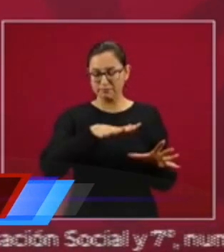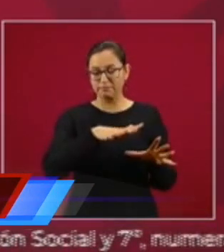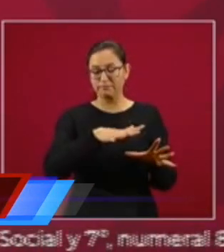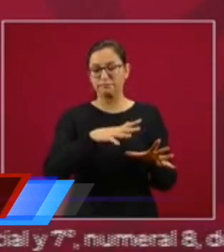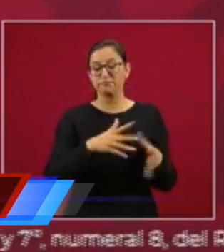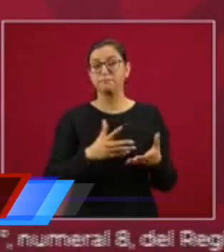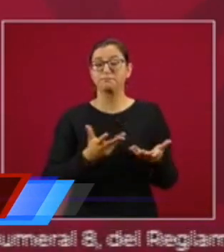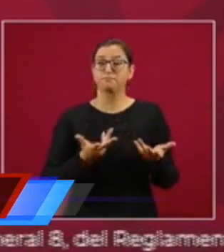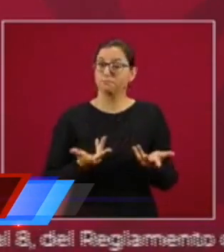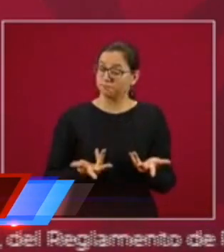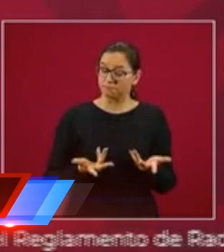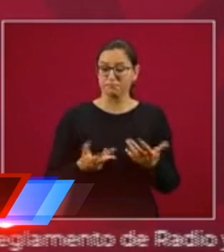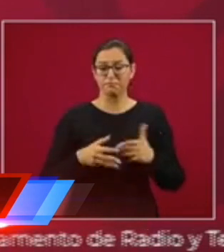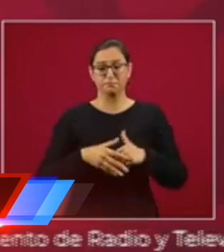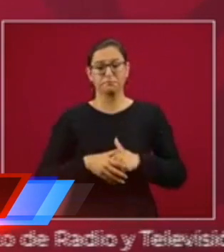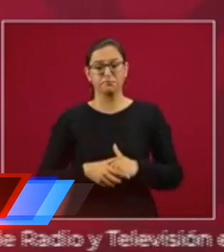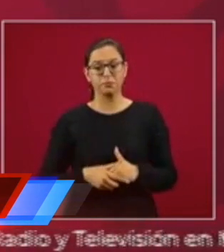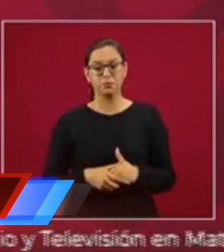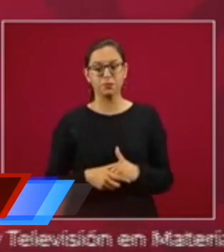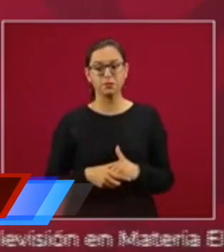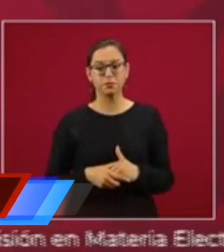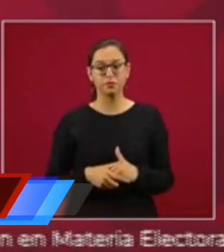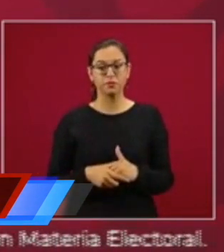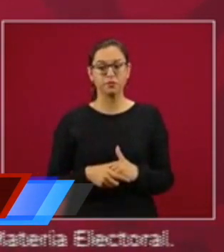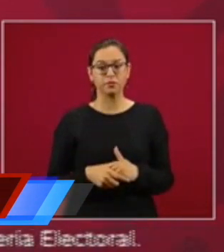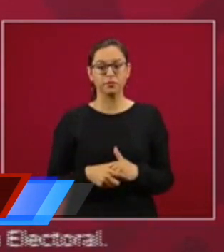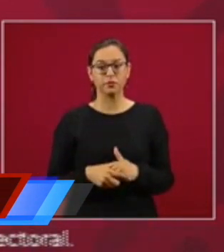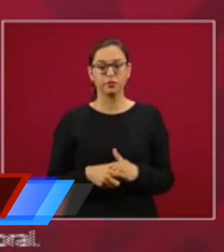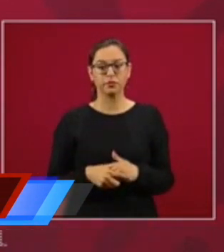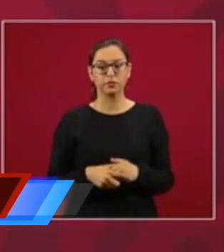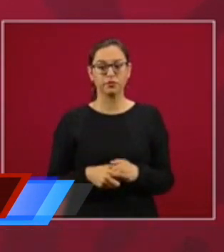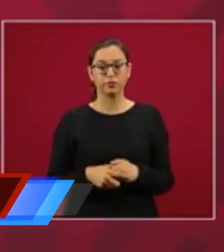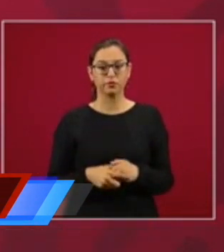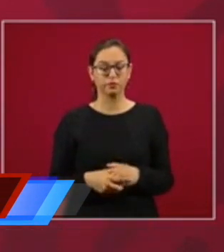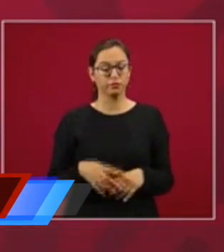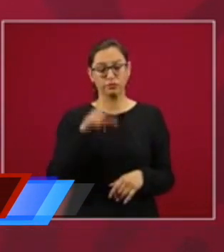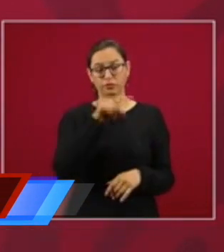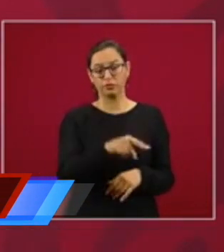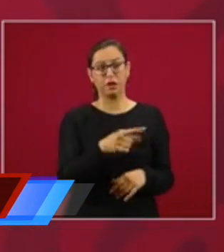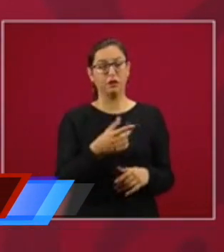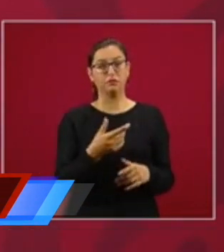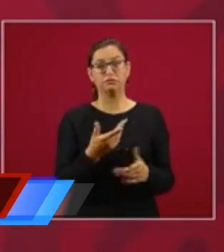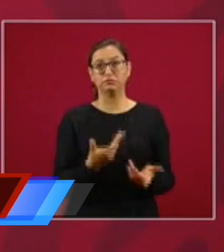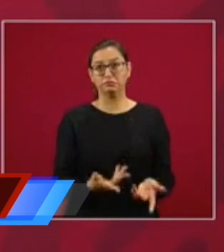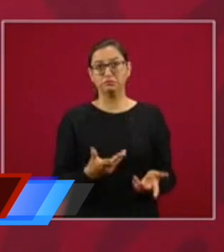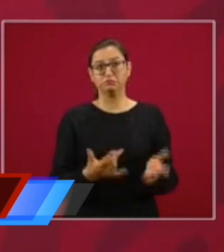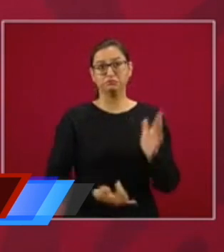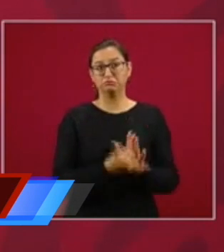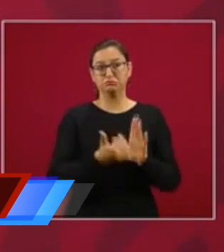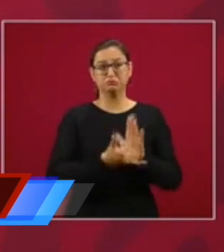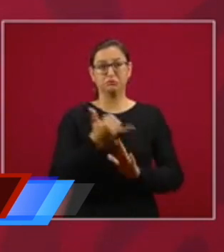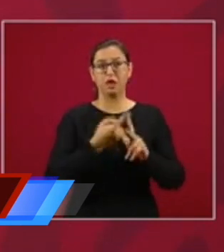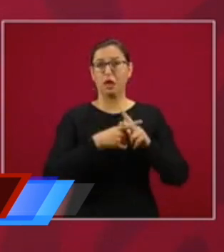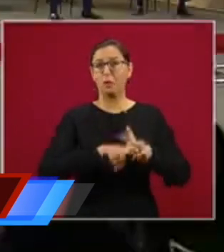todos los amparos que se habían interpuesto, el presidente Andrés Manuel López Obrador informó que iniciarán los trabajos del proyecto integral Morelos a cargo